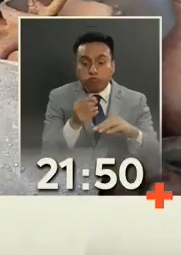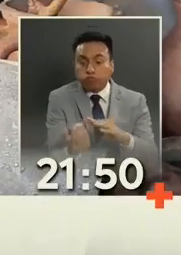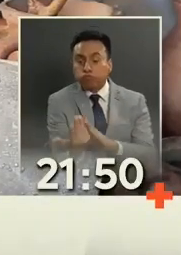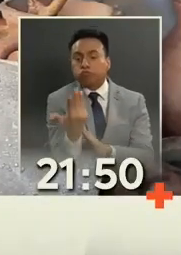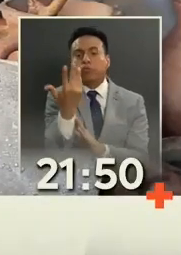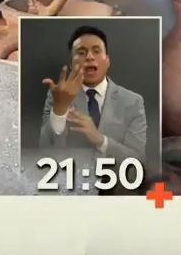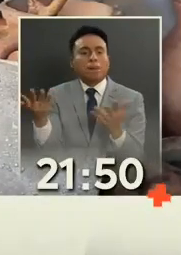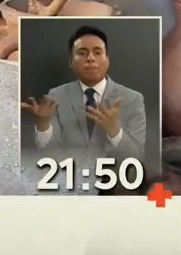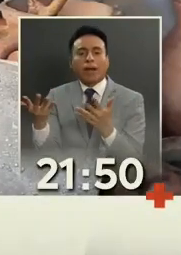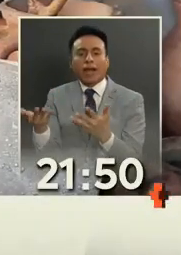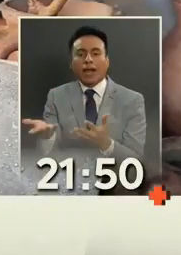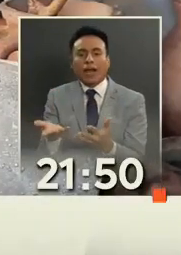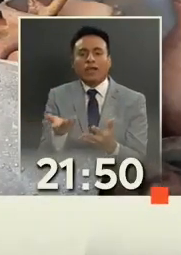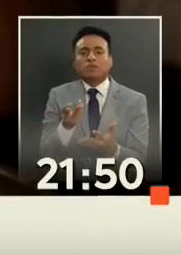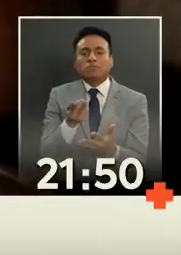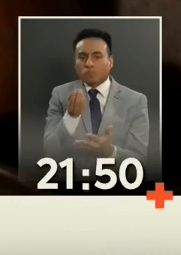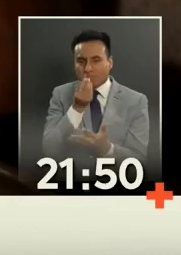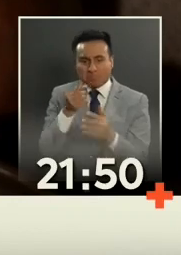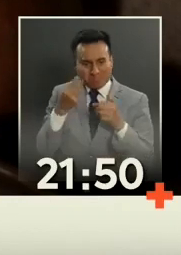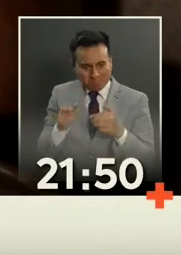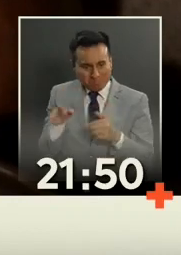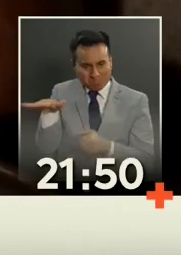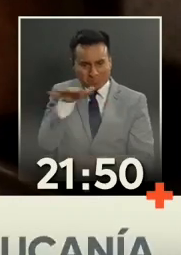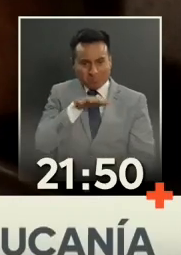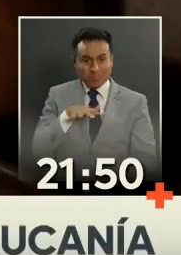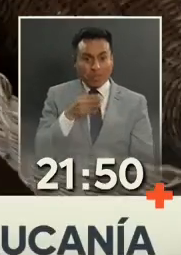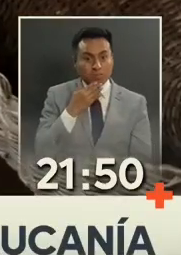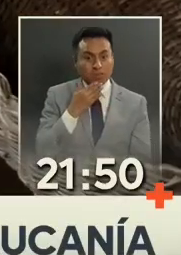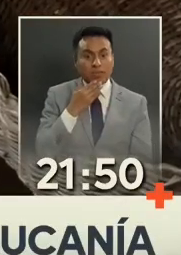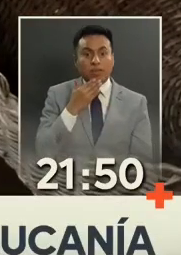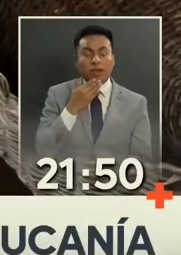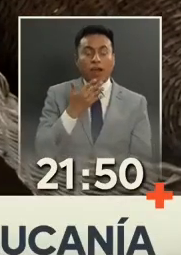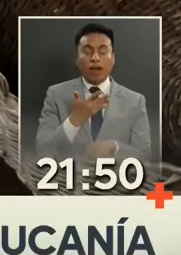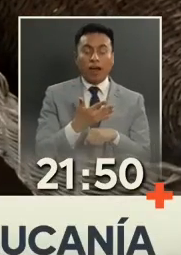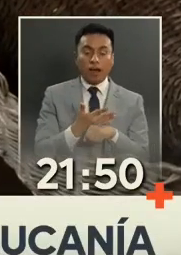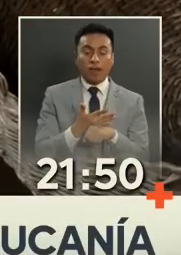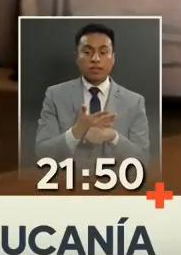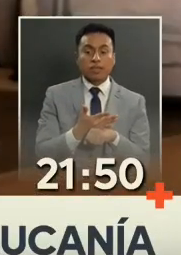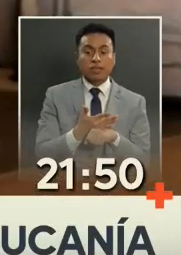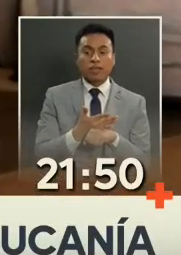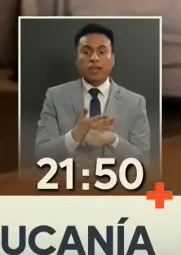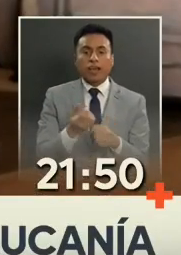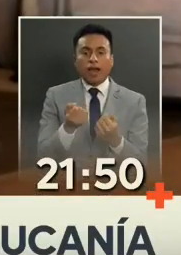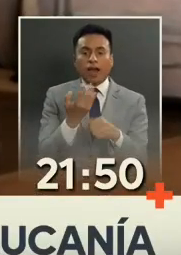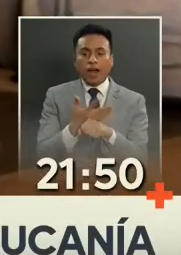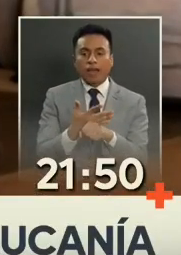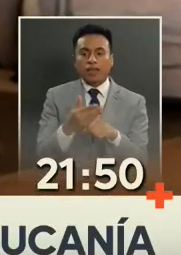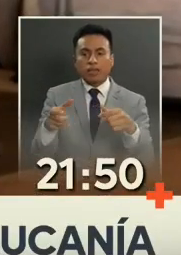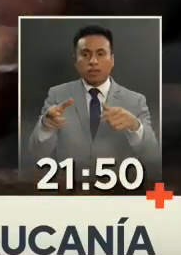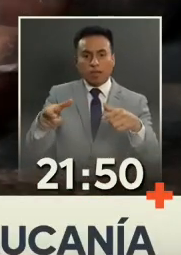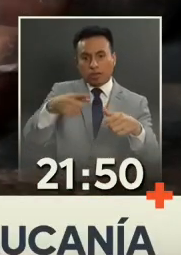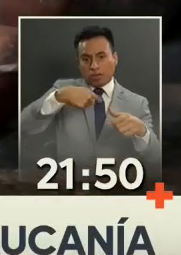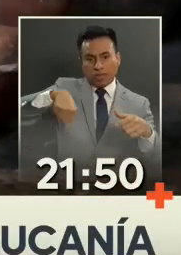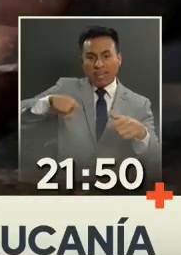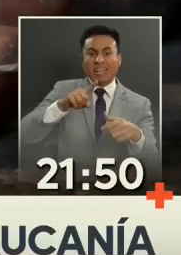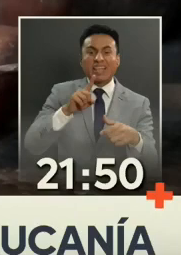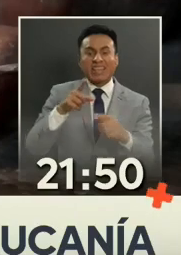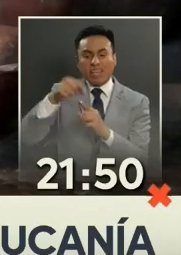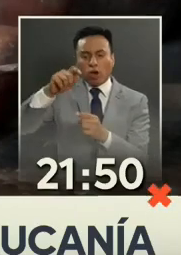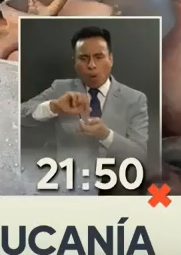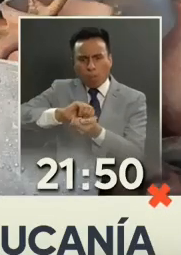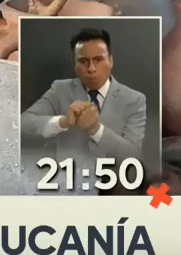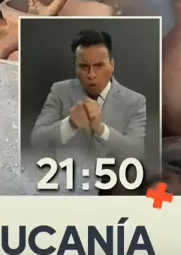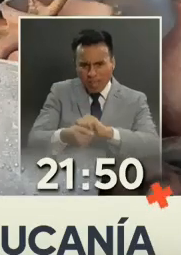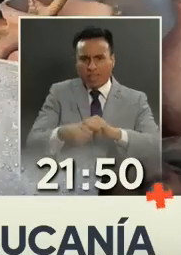el autoconsumo. Y de hecho, el hecho de tener una cantidad de trigo para moler y pasar